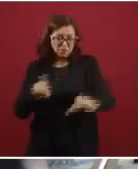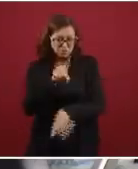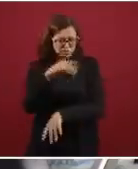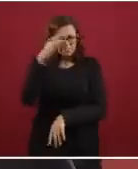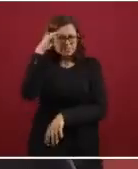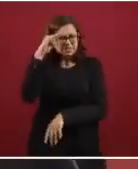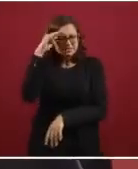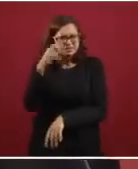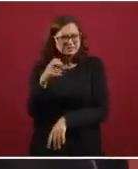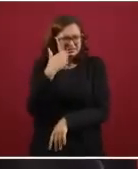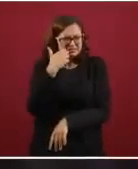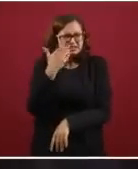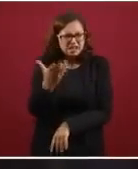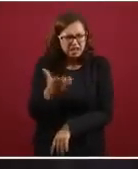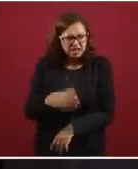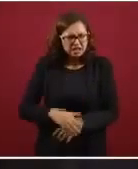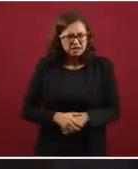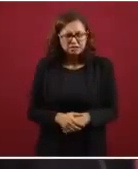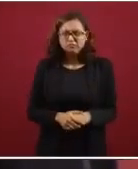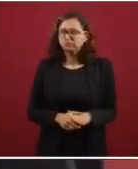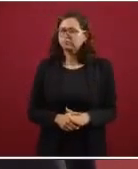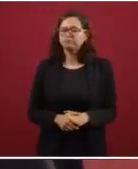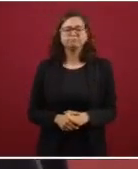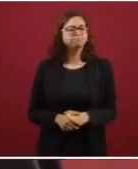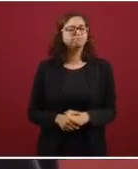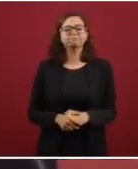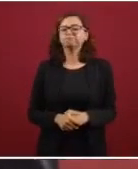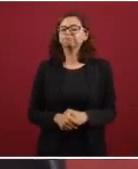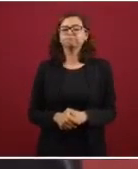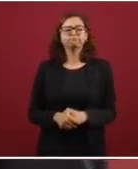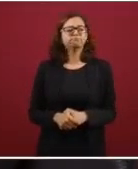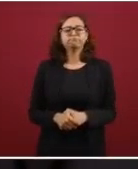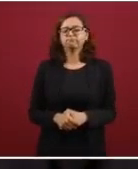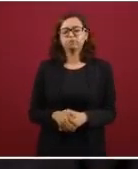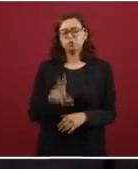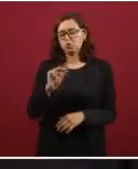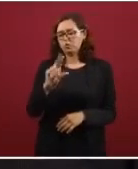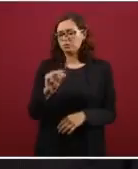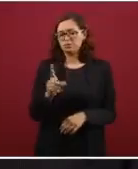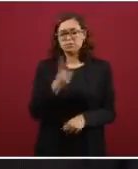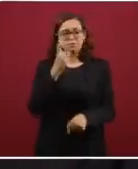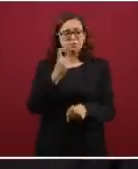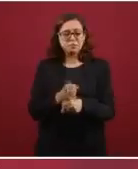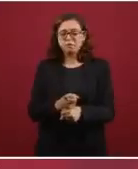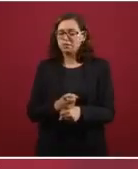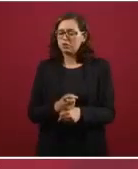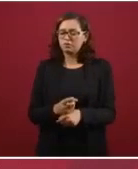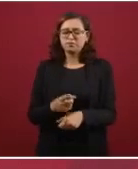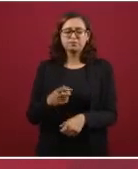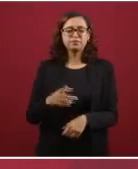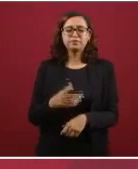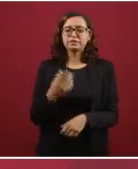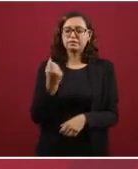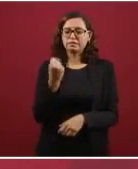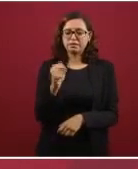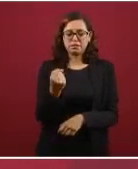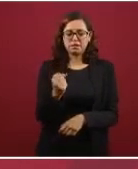considerado? No, va a ser el día primero. En la mañana informamos aquí,